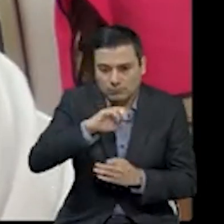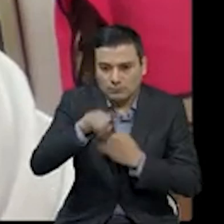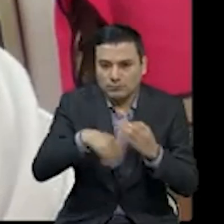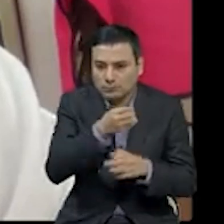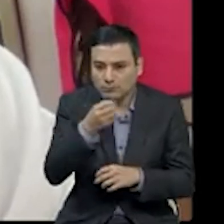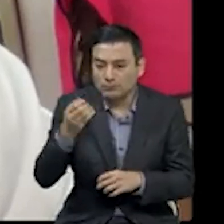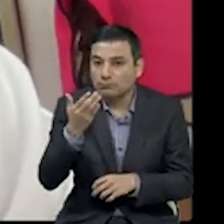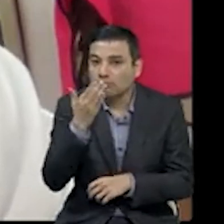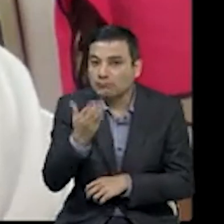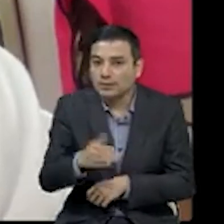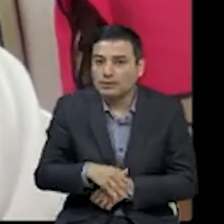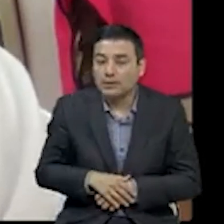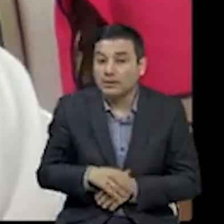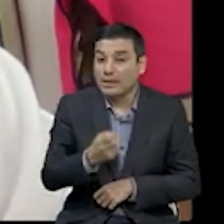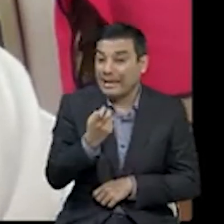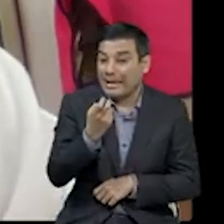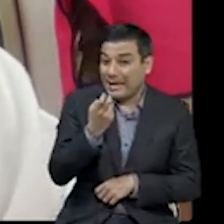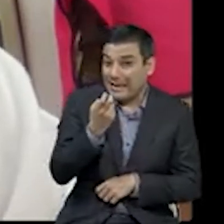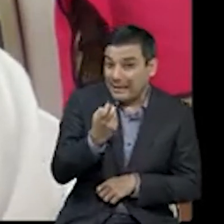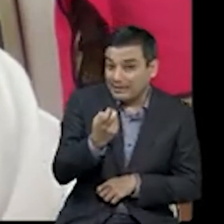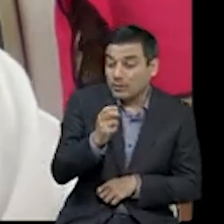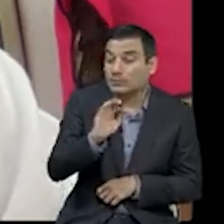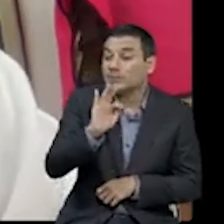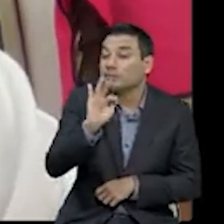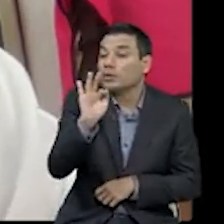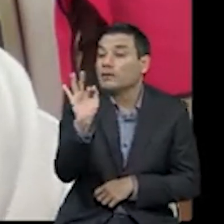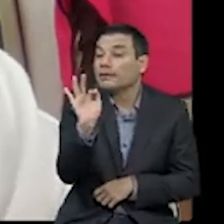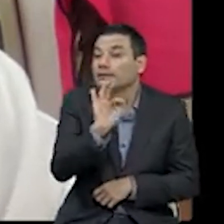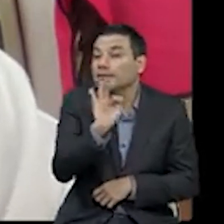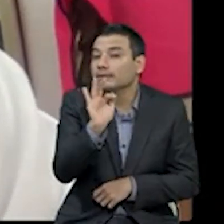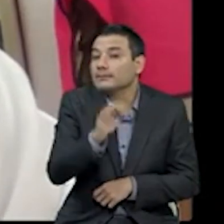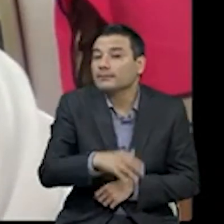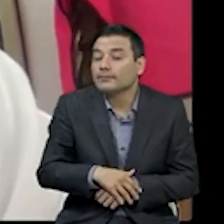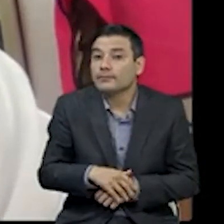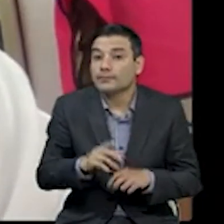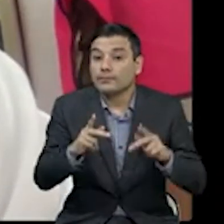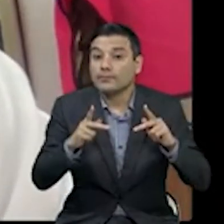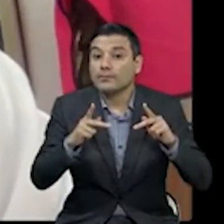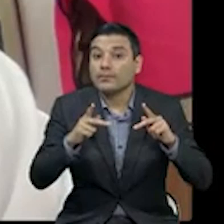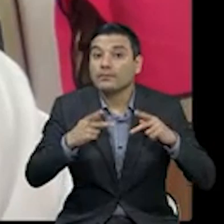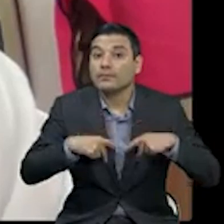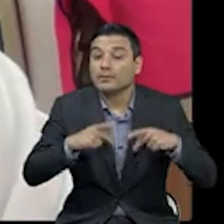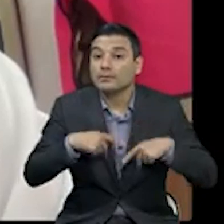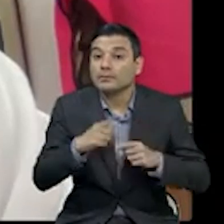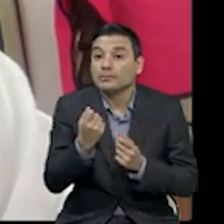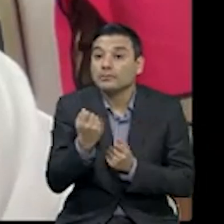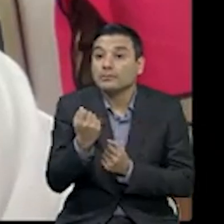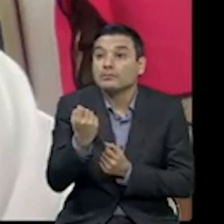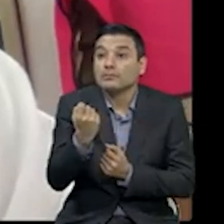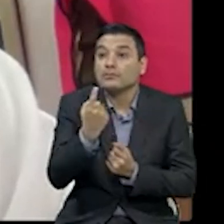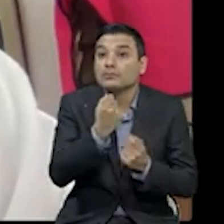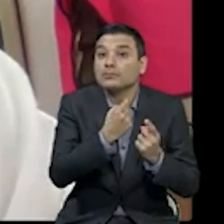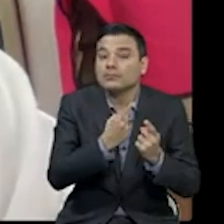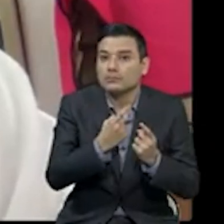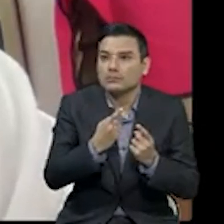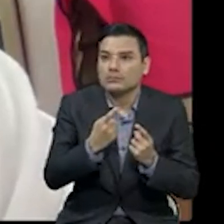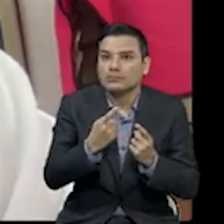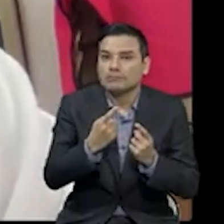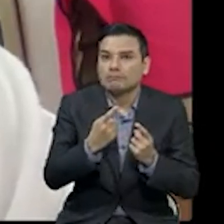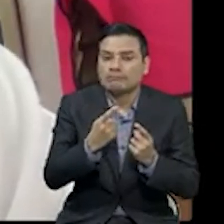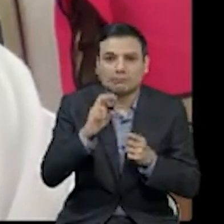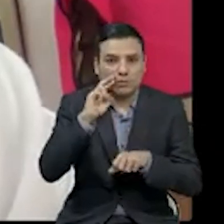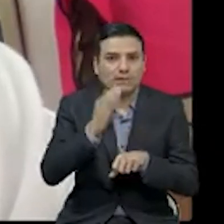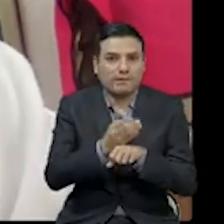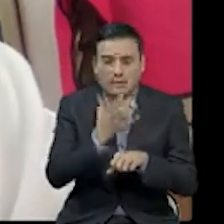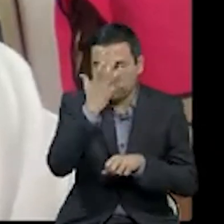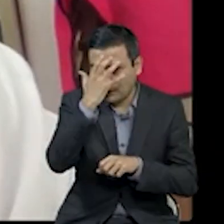Pero alguno de estos puede ser personas que reciban la muestra para obtener la información que resulta clave para el día de la jornada